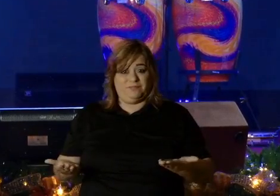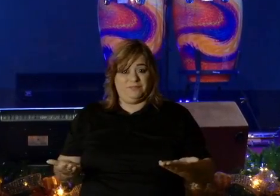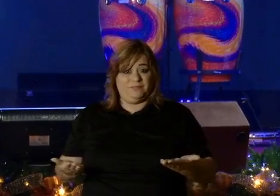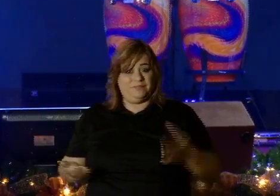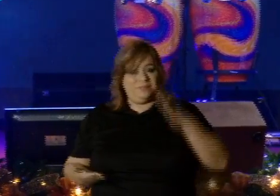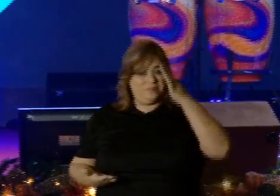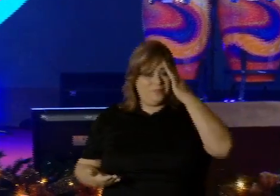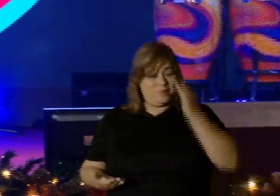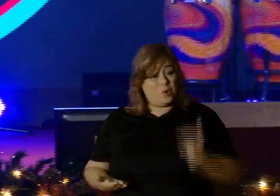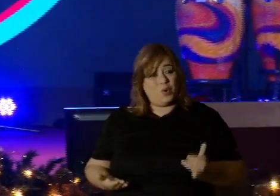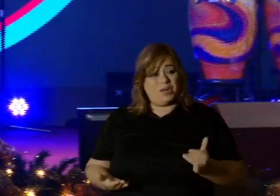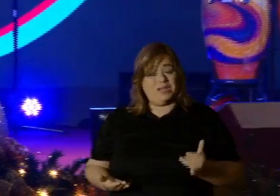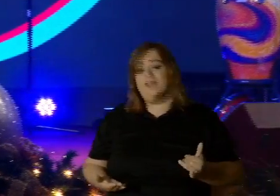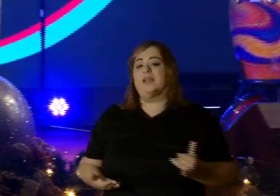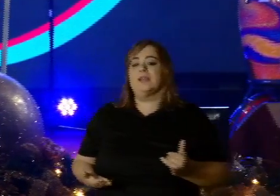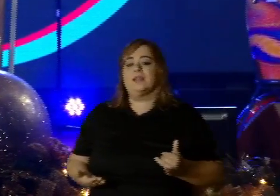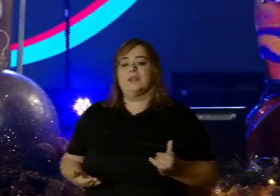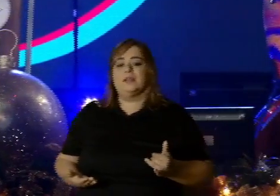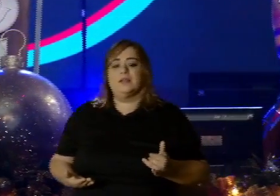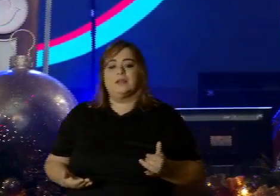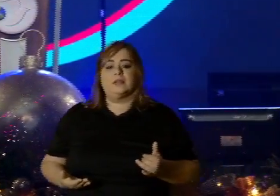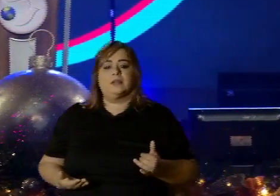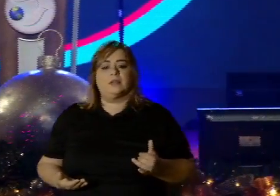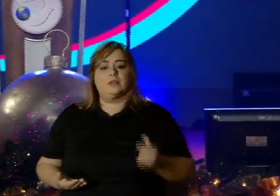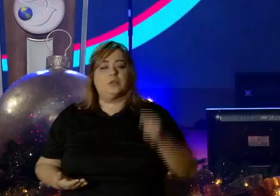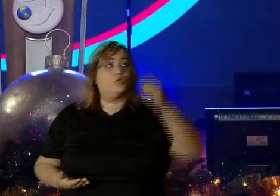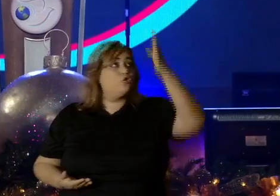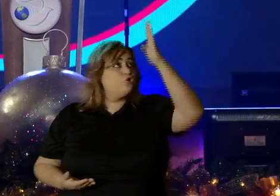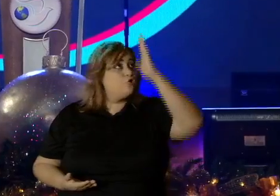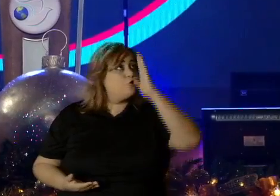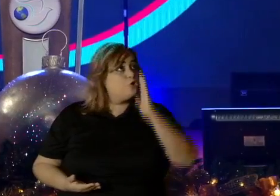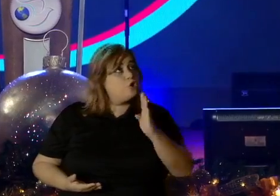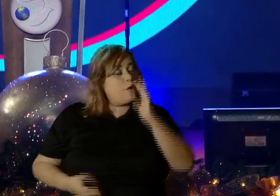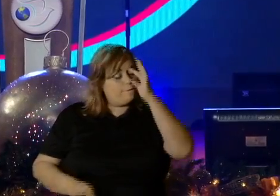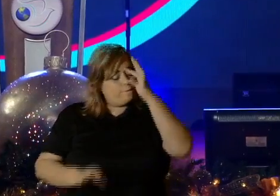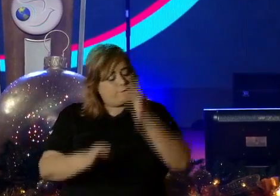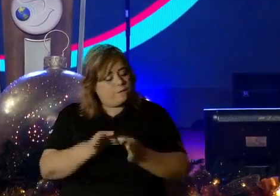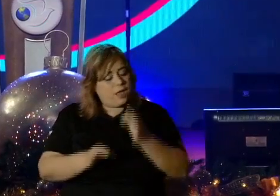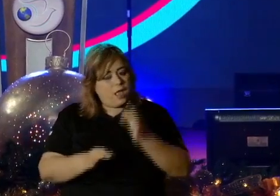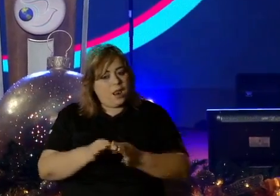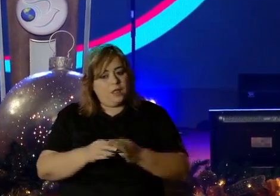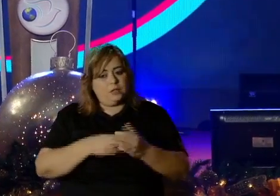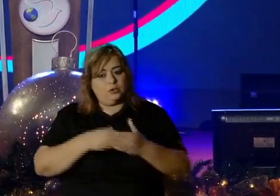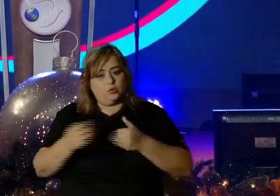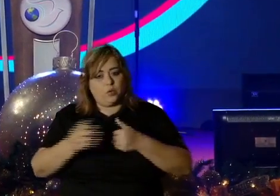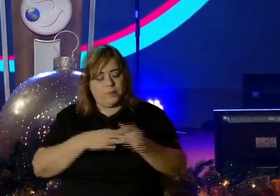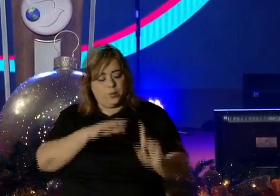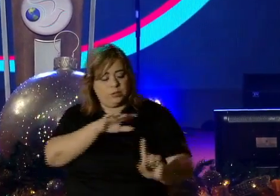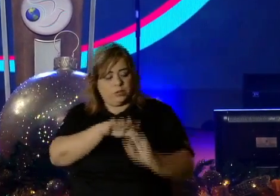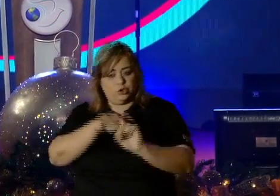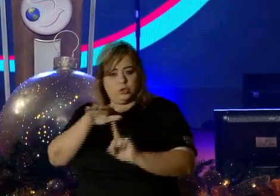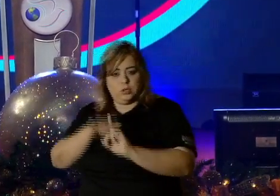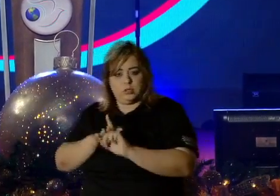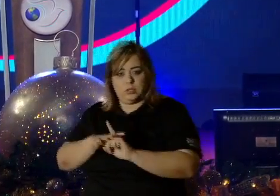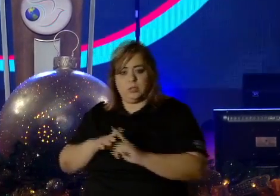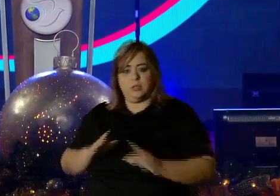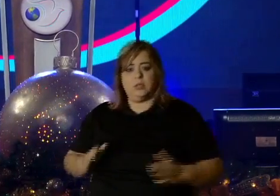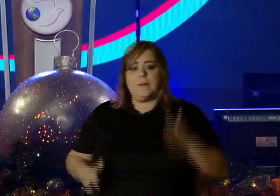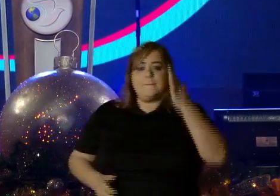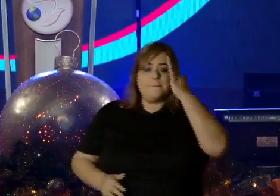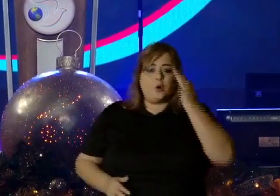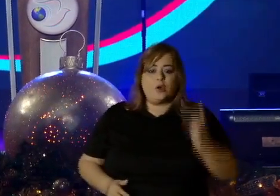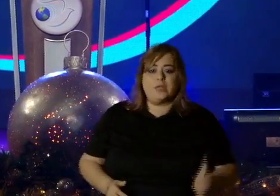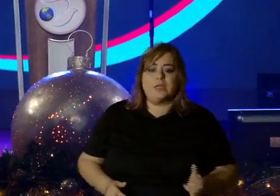poniendo la terapia para la fatiga a dudar que Dios es fiel. Mientras esos exámenes siguen saliendo, condiciones